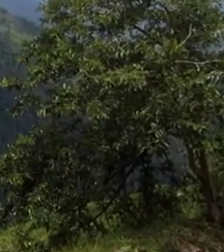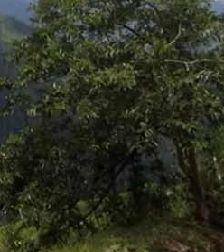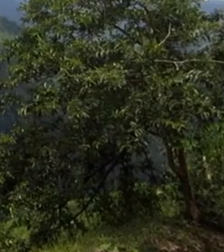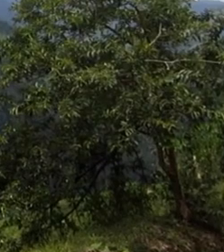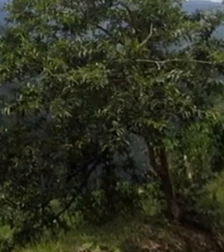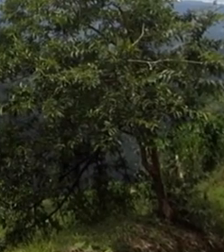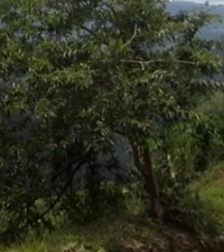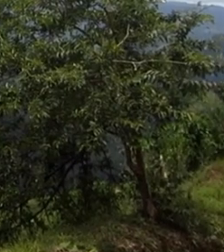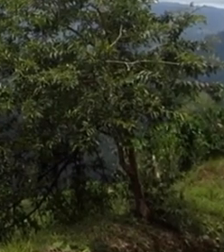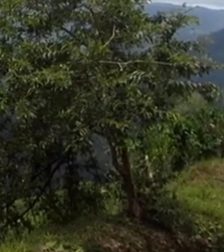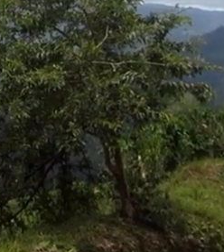¡Gracias!